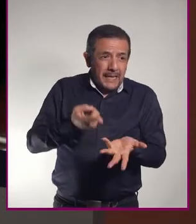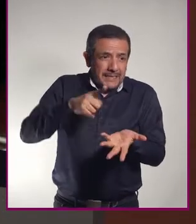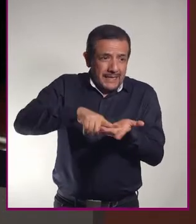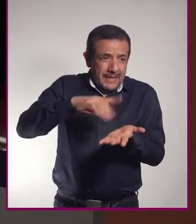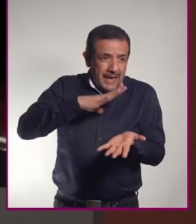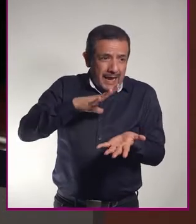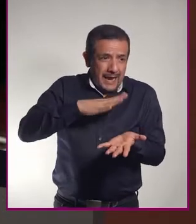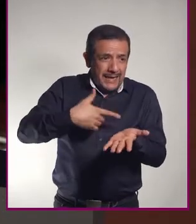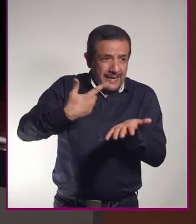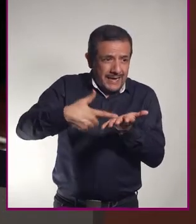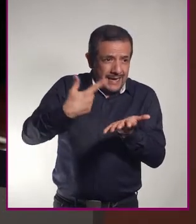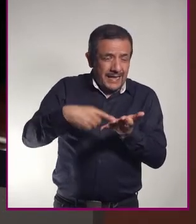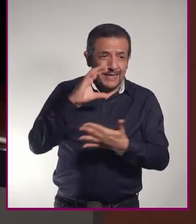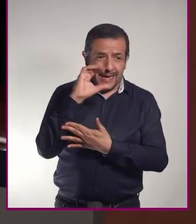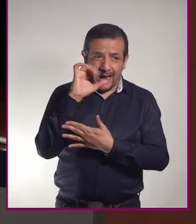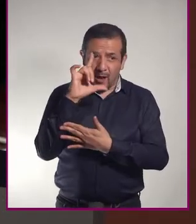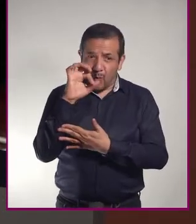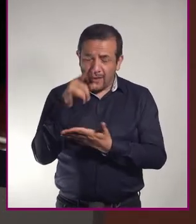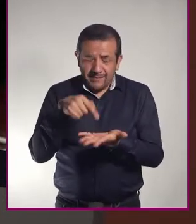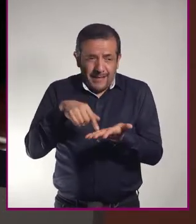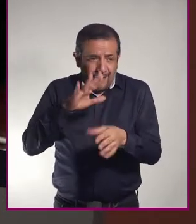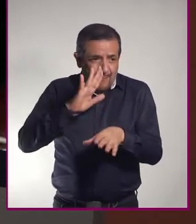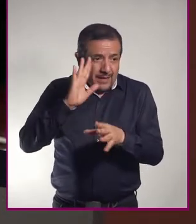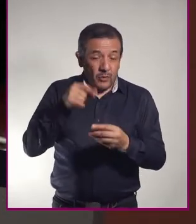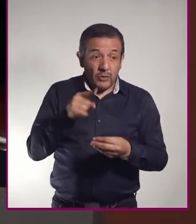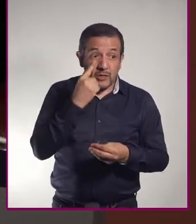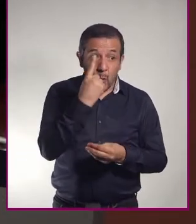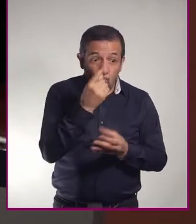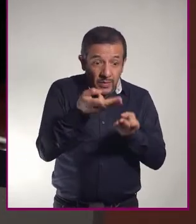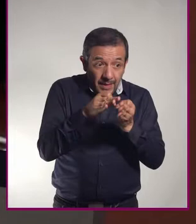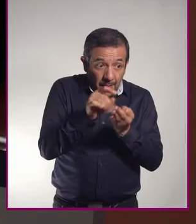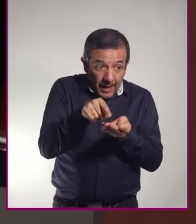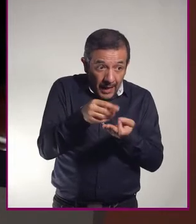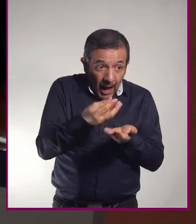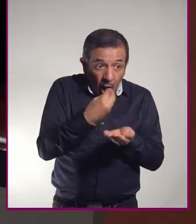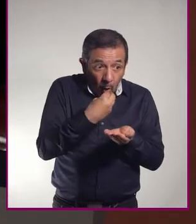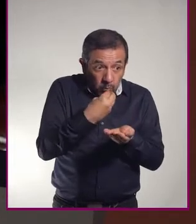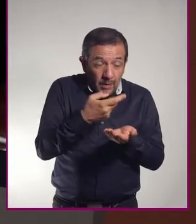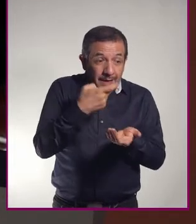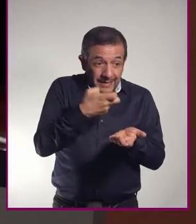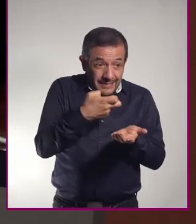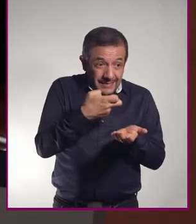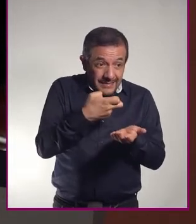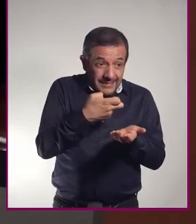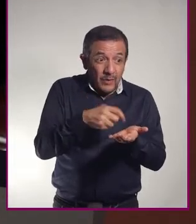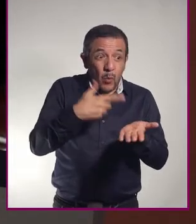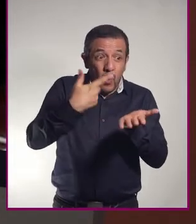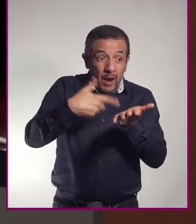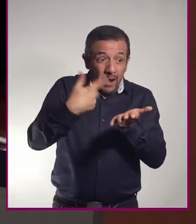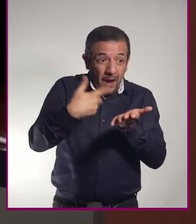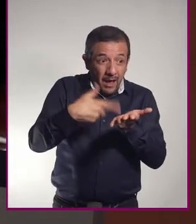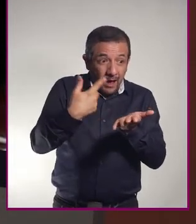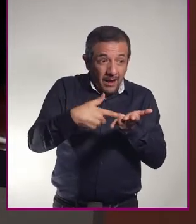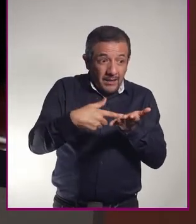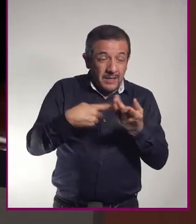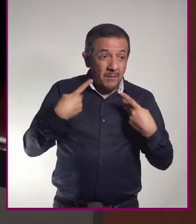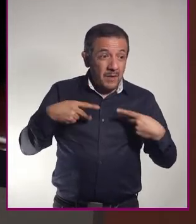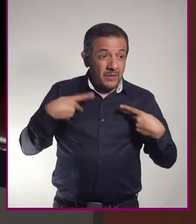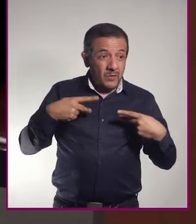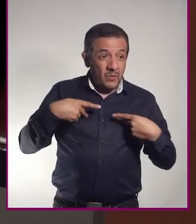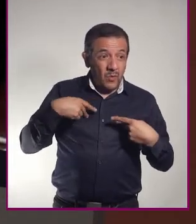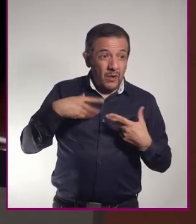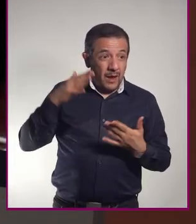y contiene grasa, lo cual hace que en un tamal se puede ingerir casi la grasa que requiere un